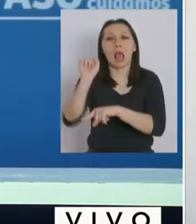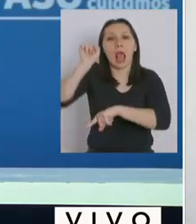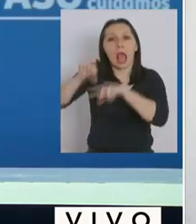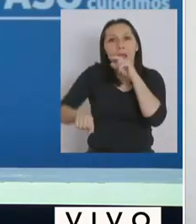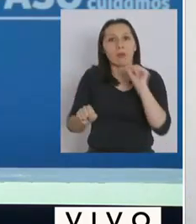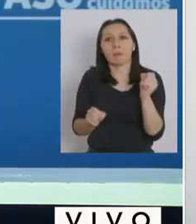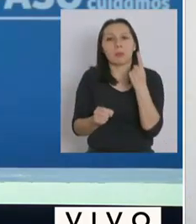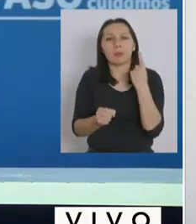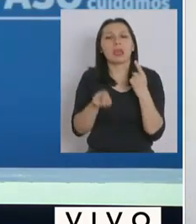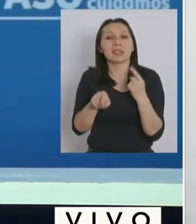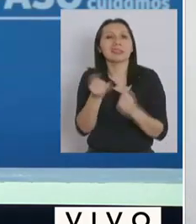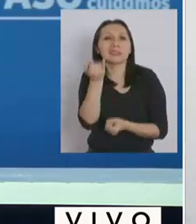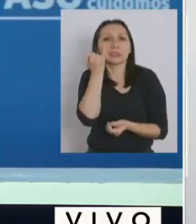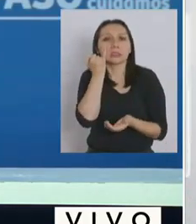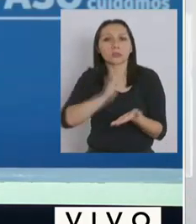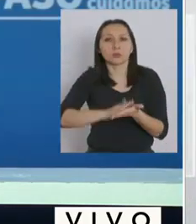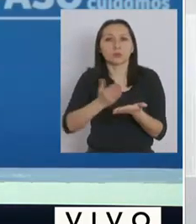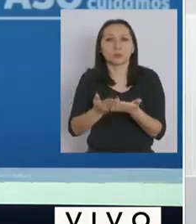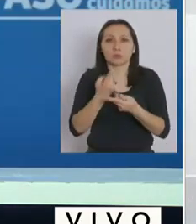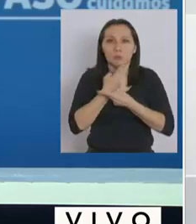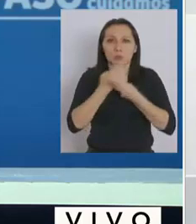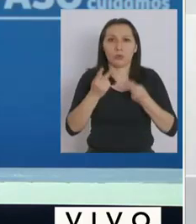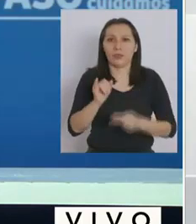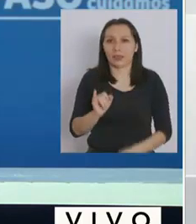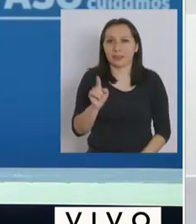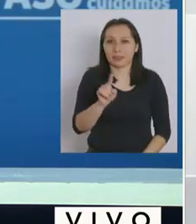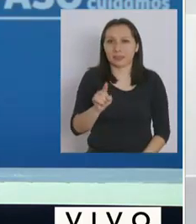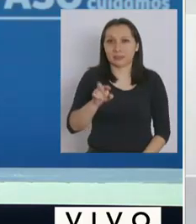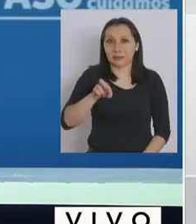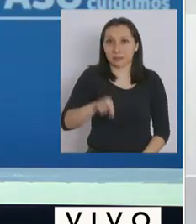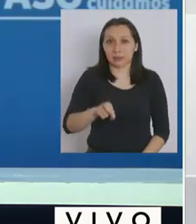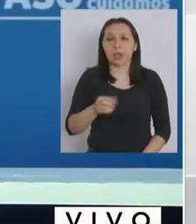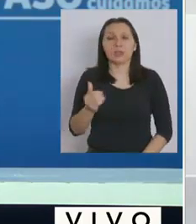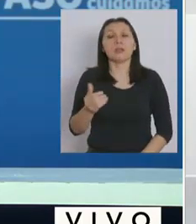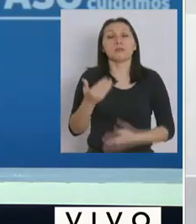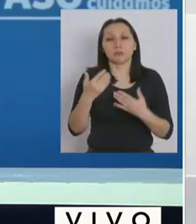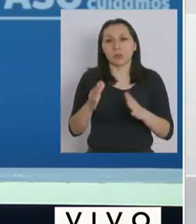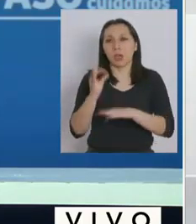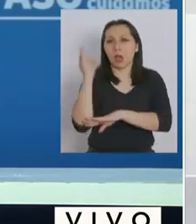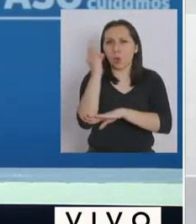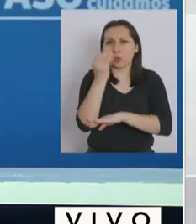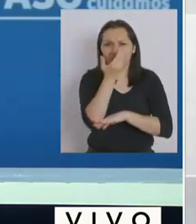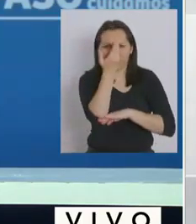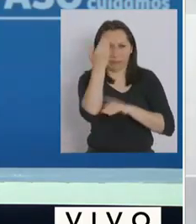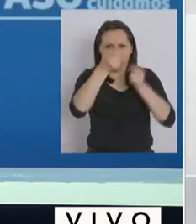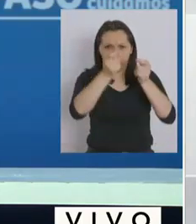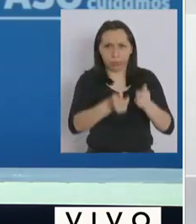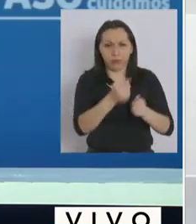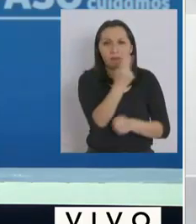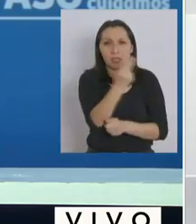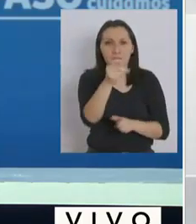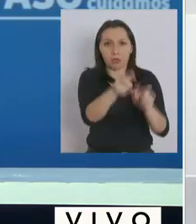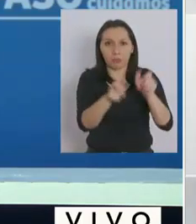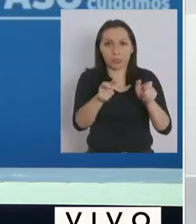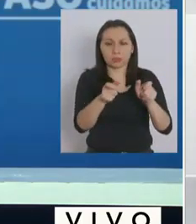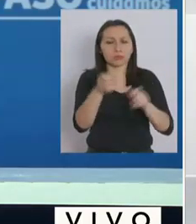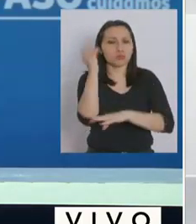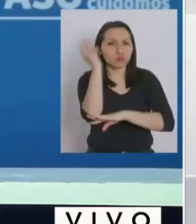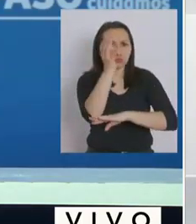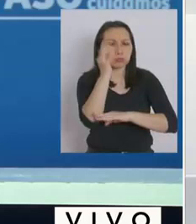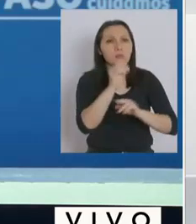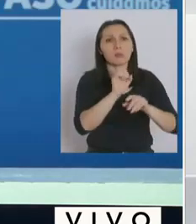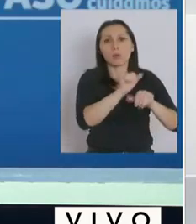del Instituto de Salud Pública, donde tuvo una reunión con los expertos, con más de 22 expertos, donde hubo una